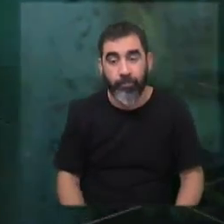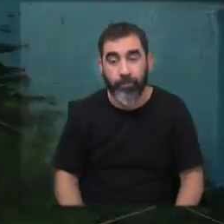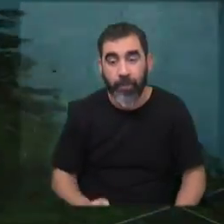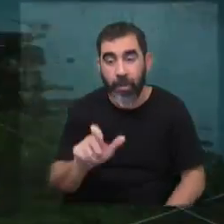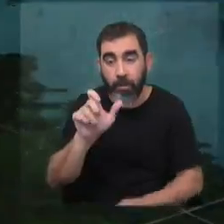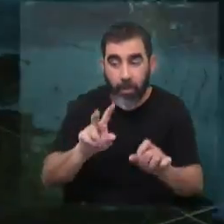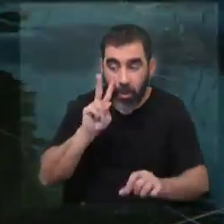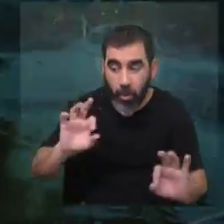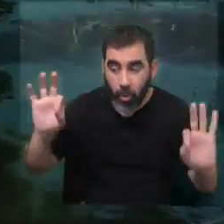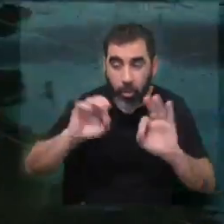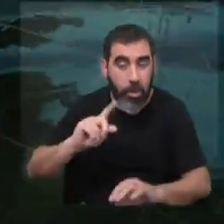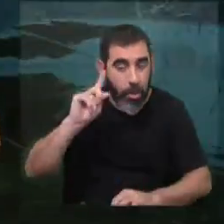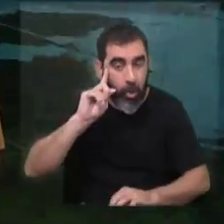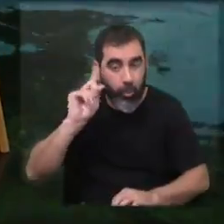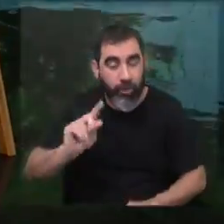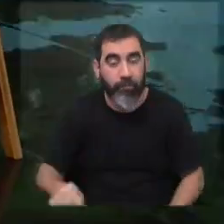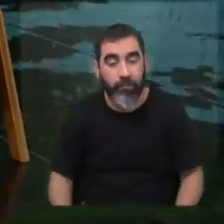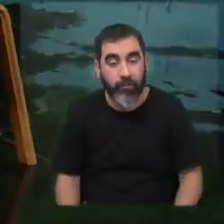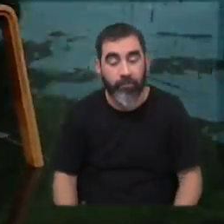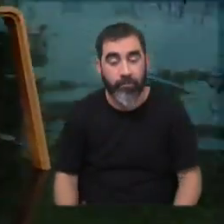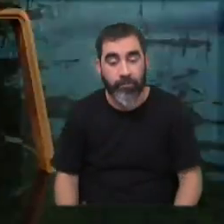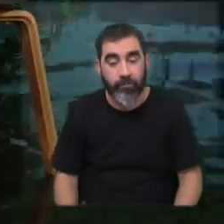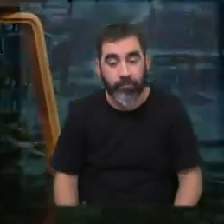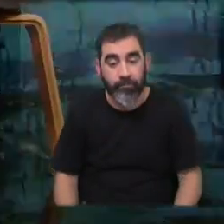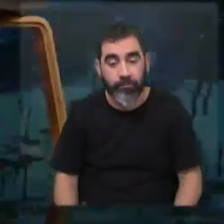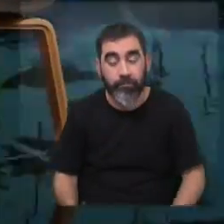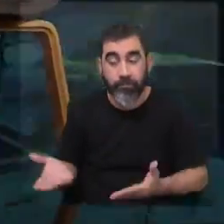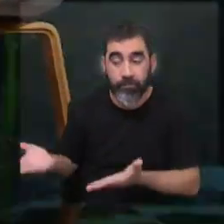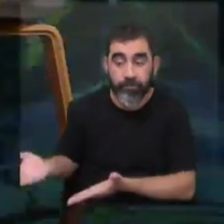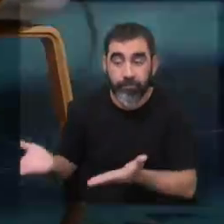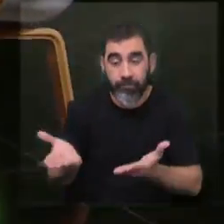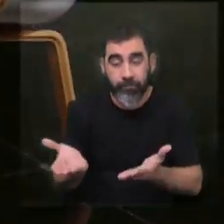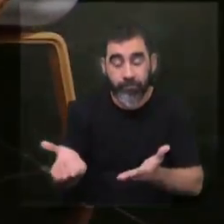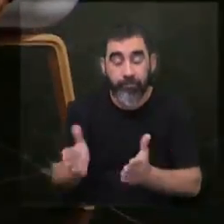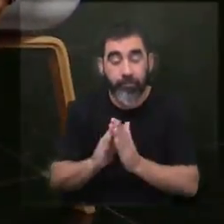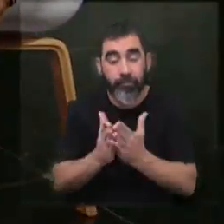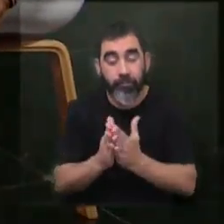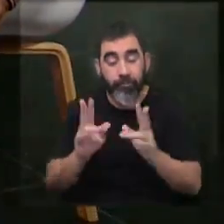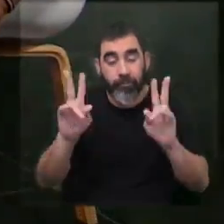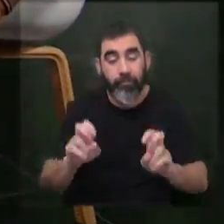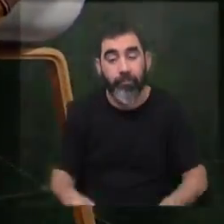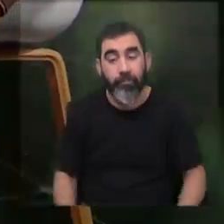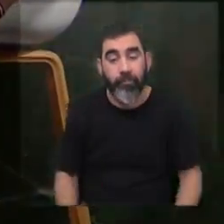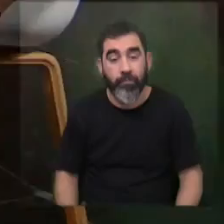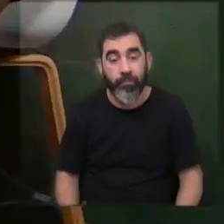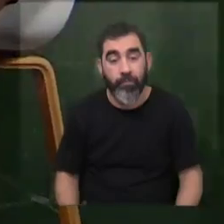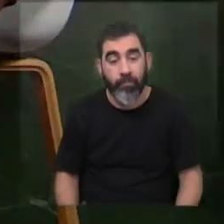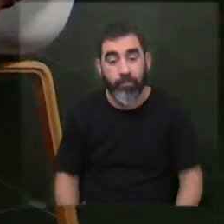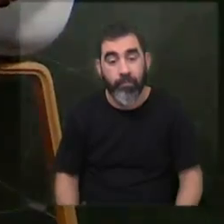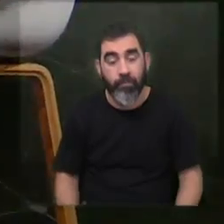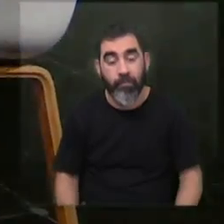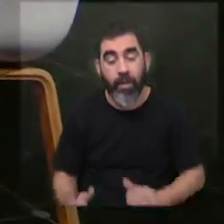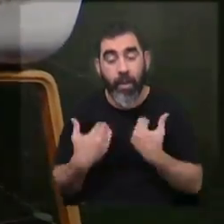y... Exacto. Así que queda hecha la invitación para que vengamos a hablar de esto y simplemente antes de irse un presente